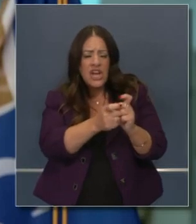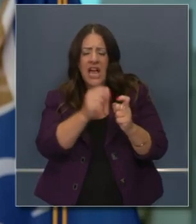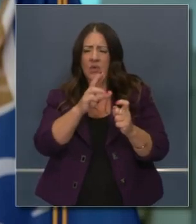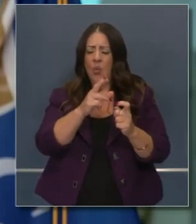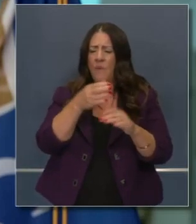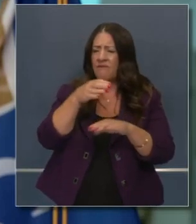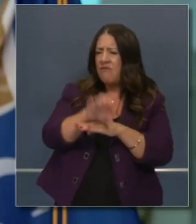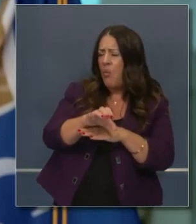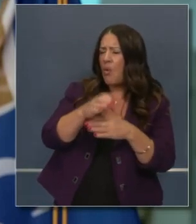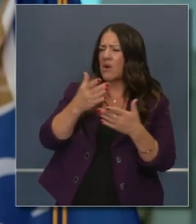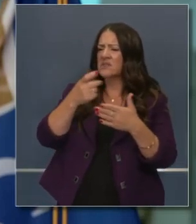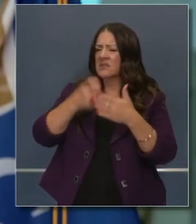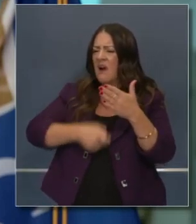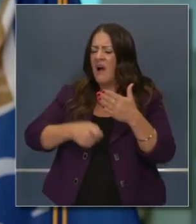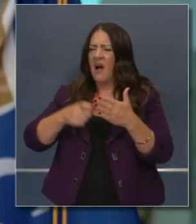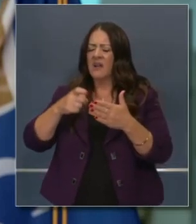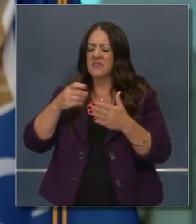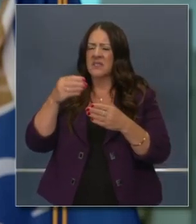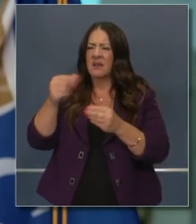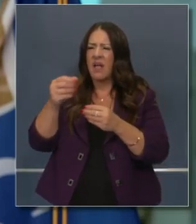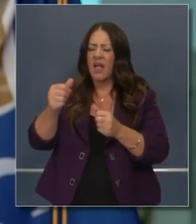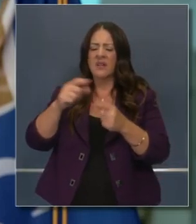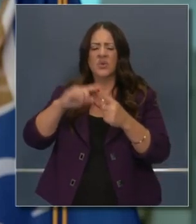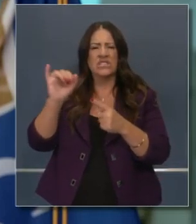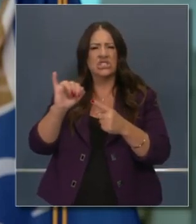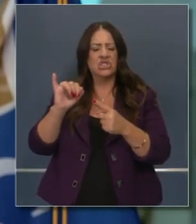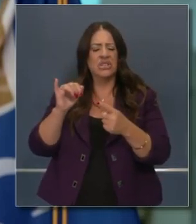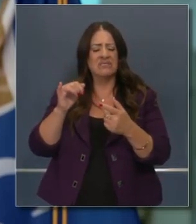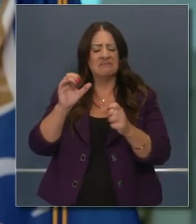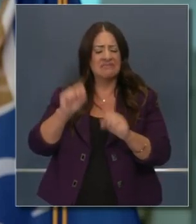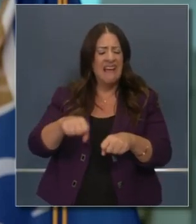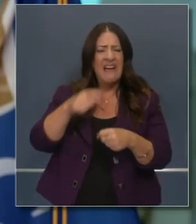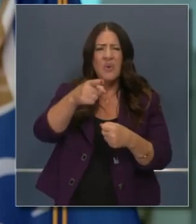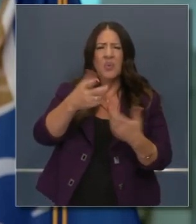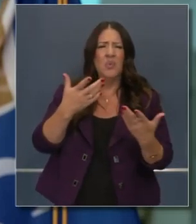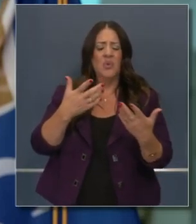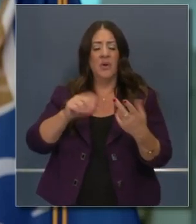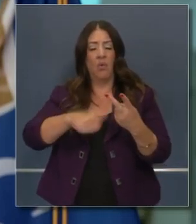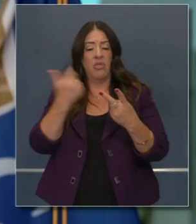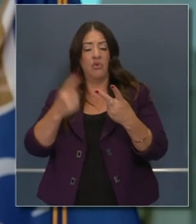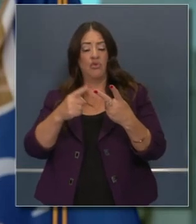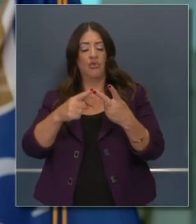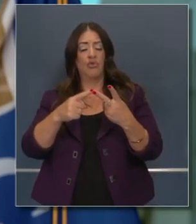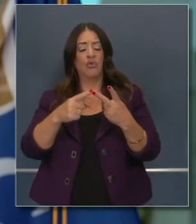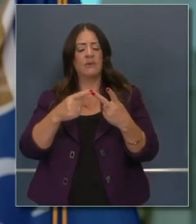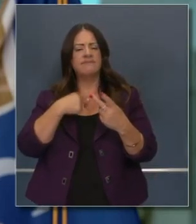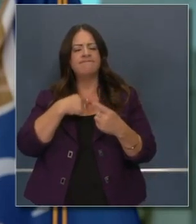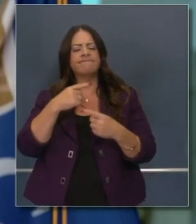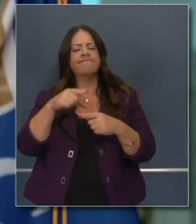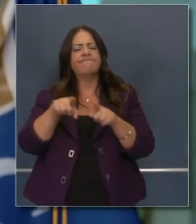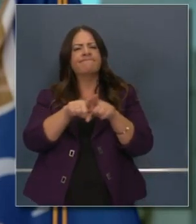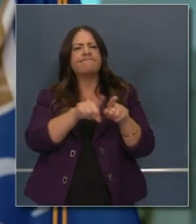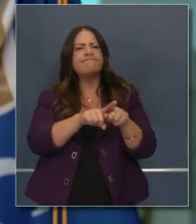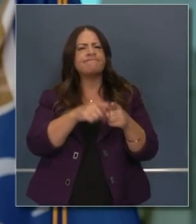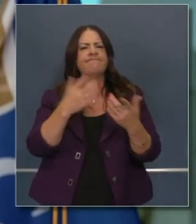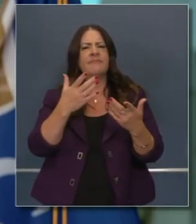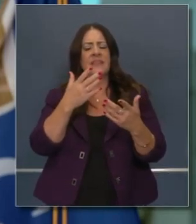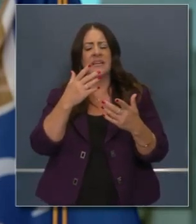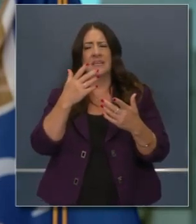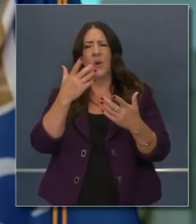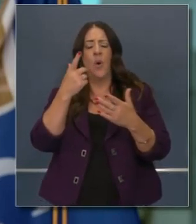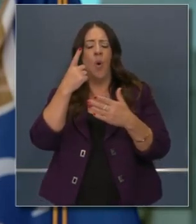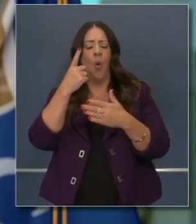estas personas a tener mejor cobertura y para que no se corten estas medidas? Mirando hacia adelante,